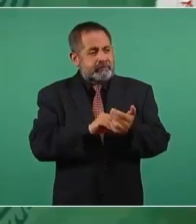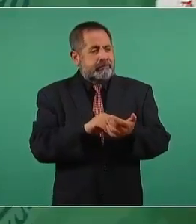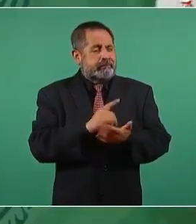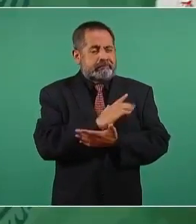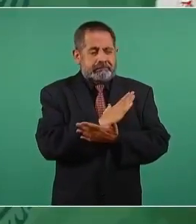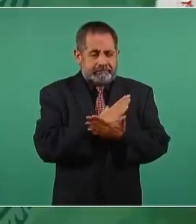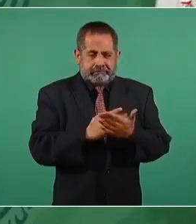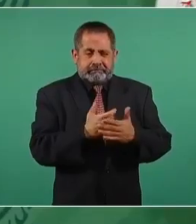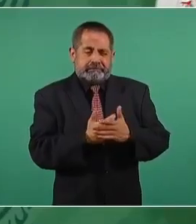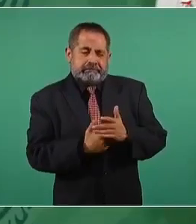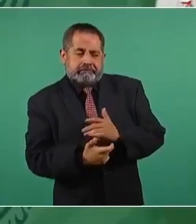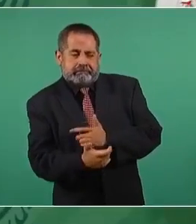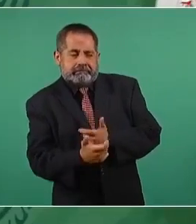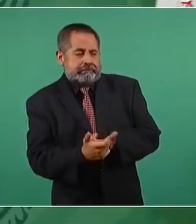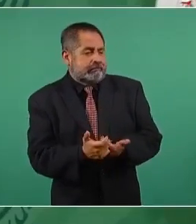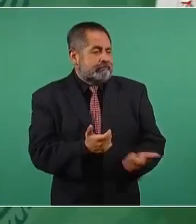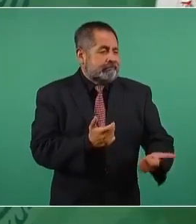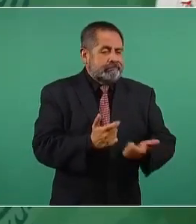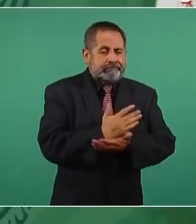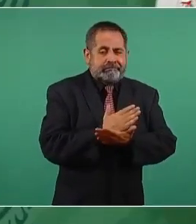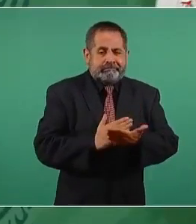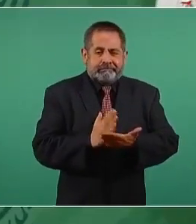partidas de moches,